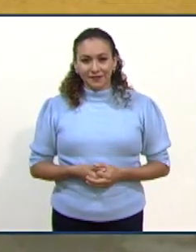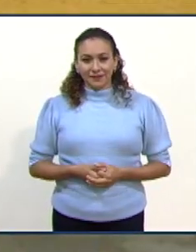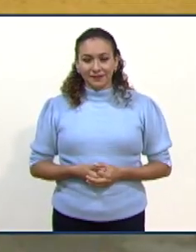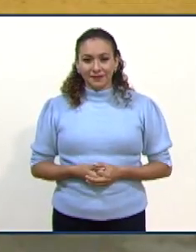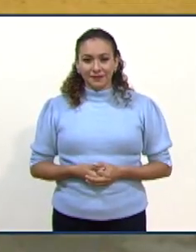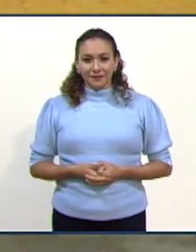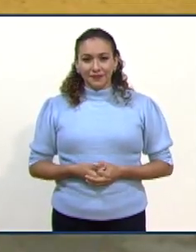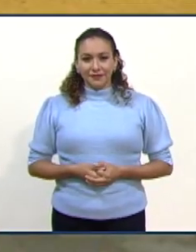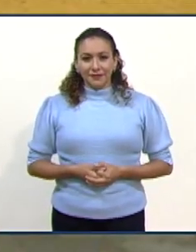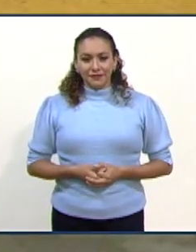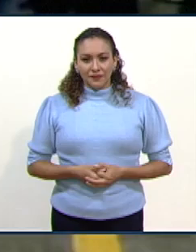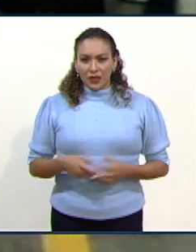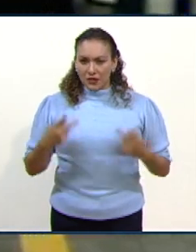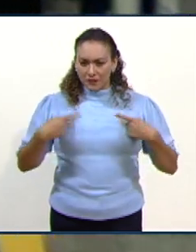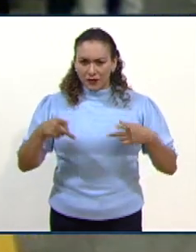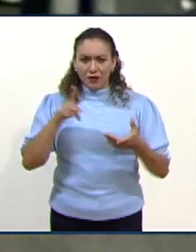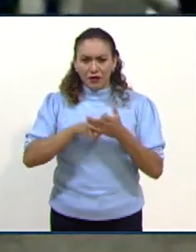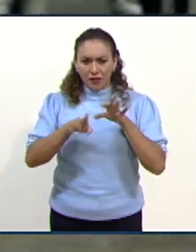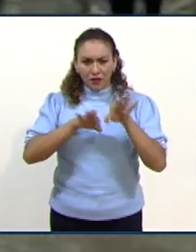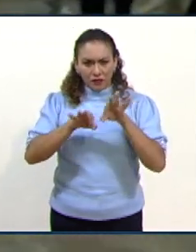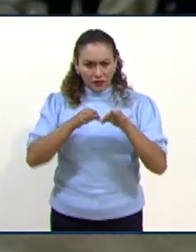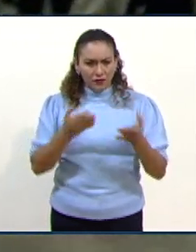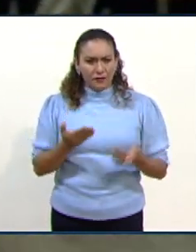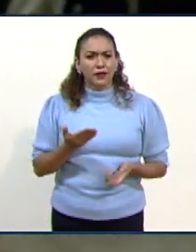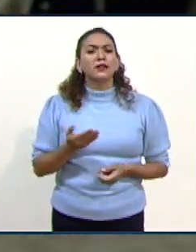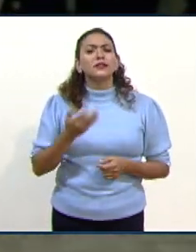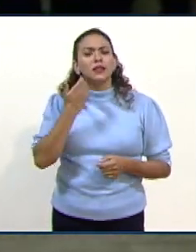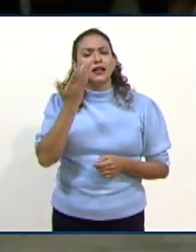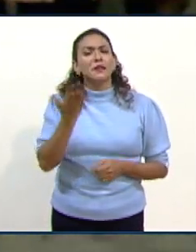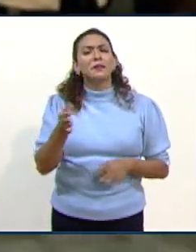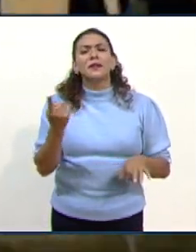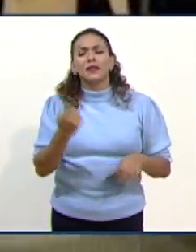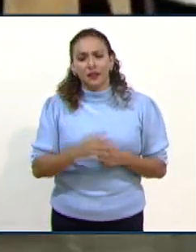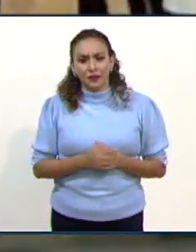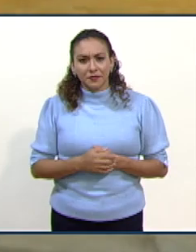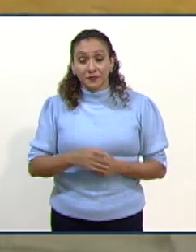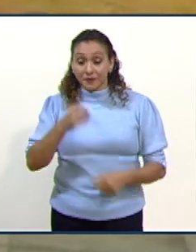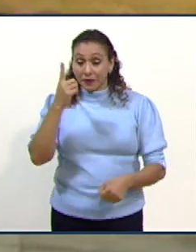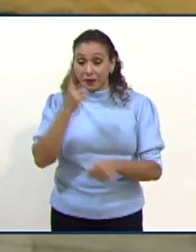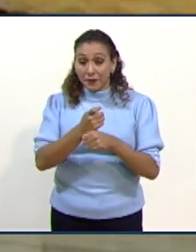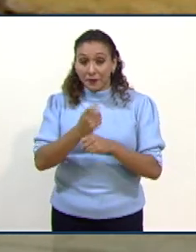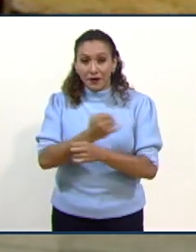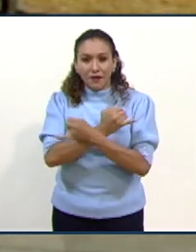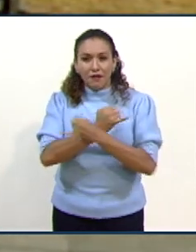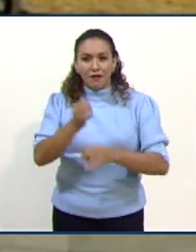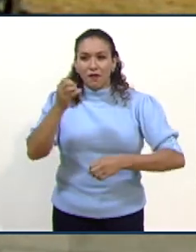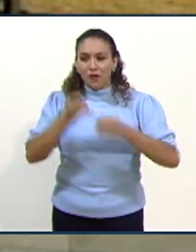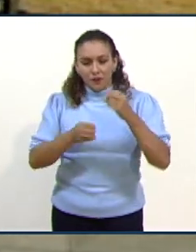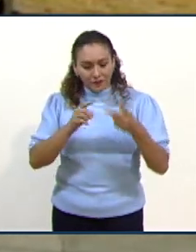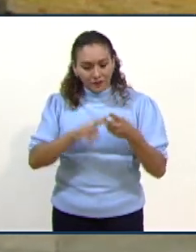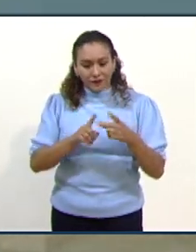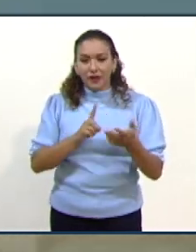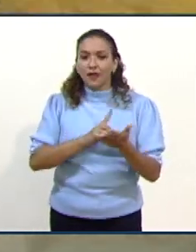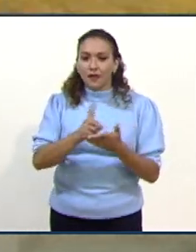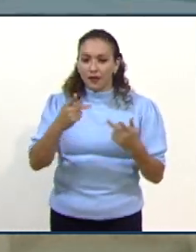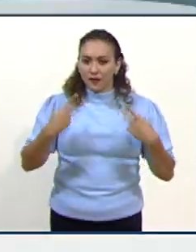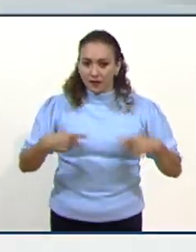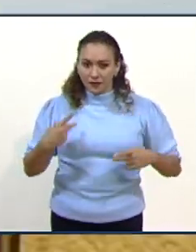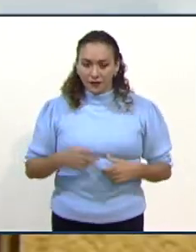Mencionaron que lo que defienden no son privilegios, sino el respeto al Estado de Derecho y la independencia judicial. Escuchemos.